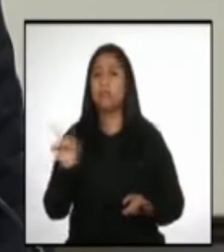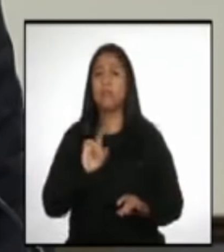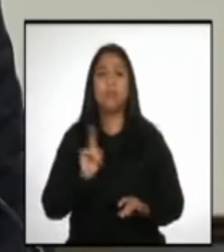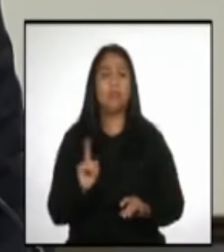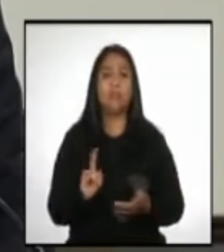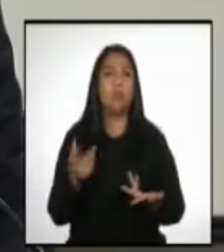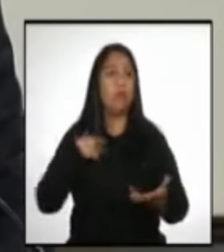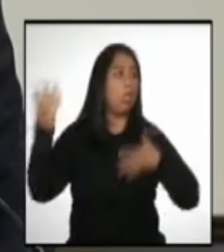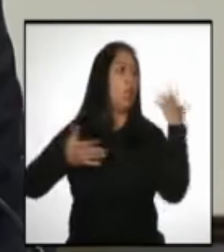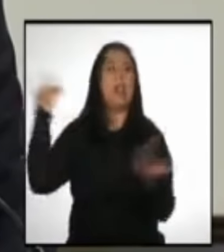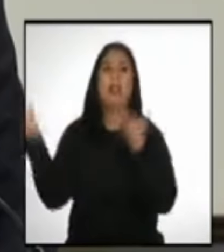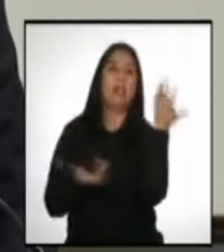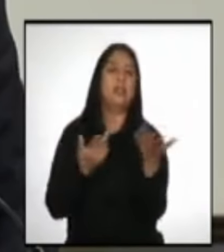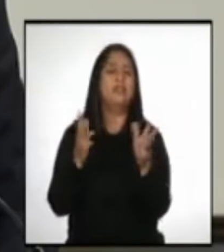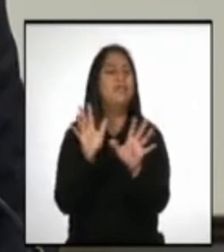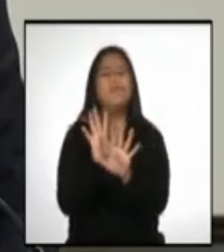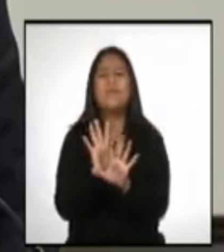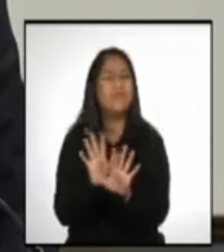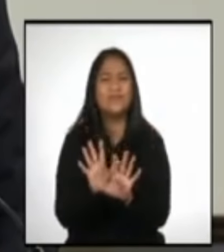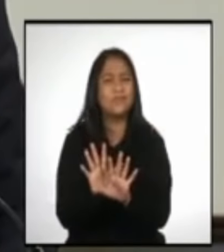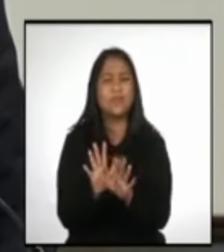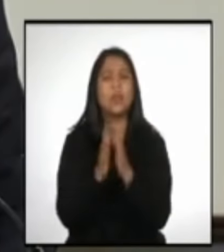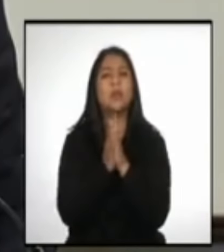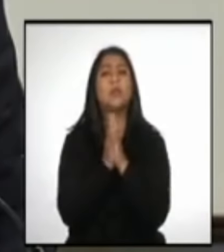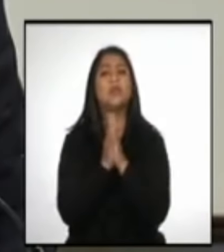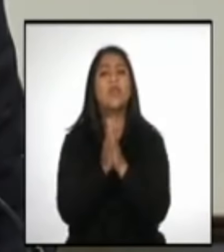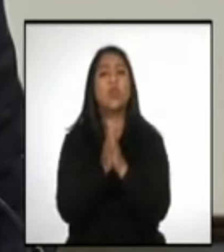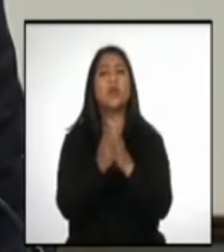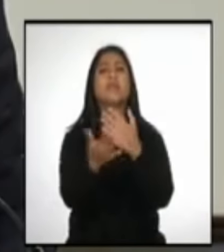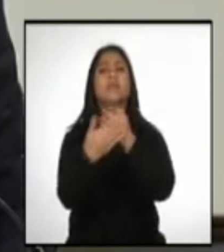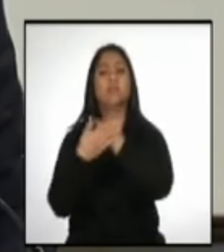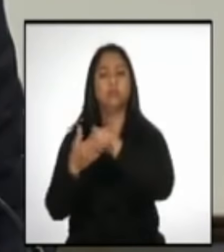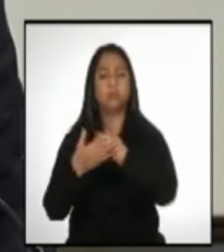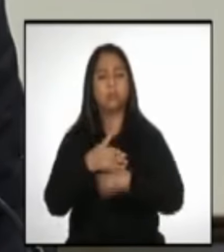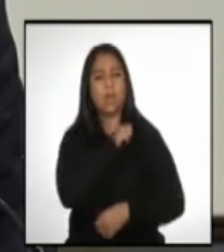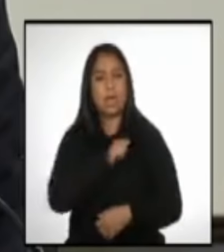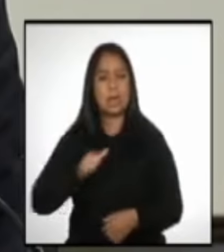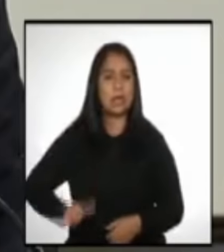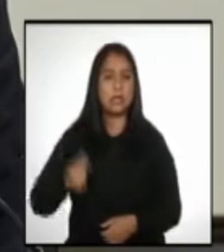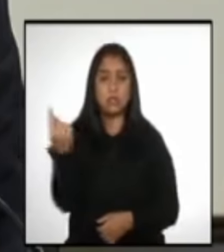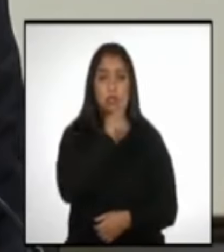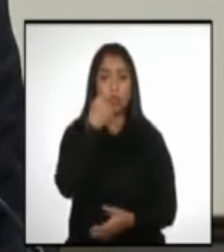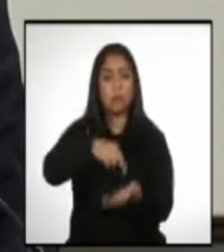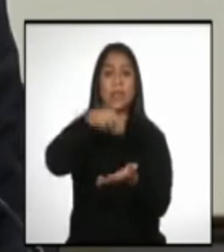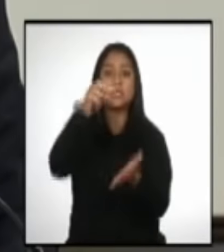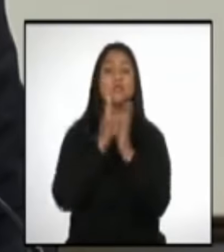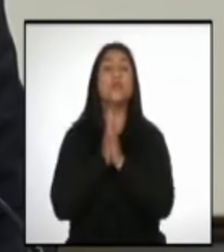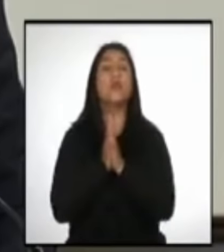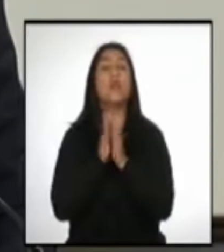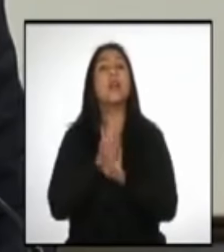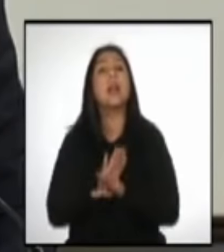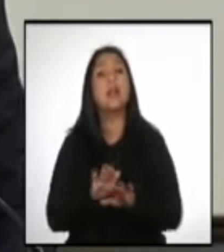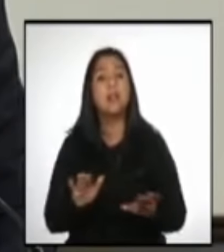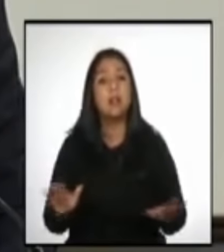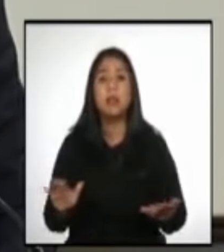nosotros alaraqueando. Hago un llamado a los señores alcaldes de todo el país a que guarden la calma, a que